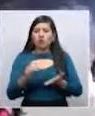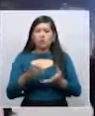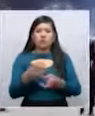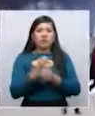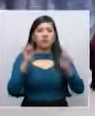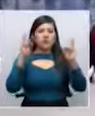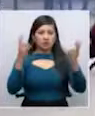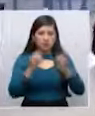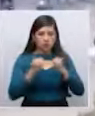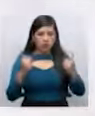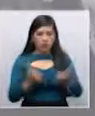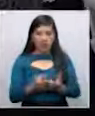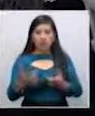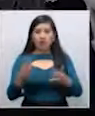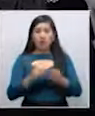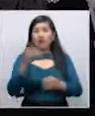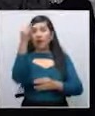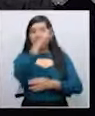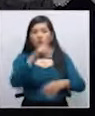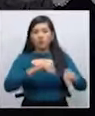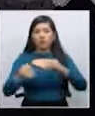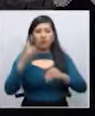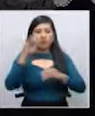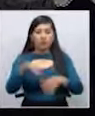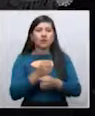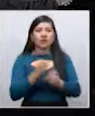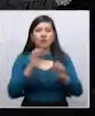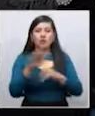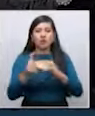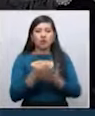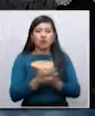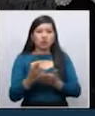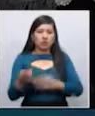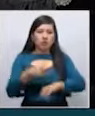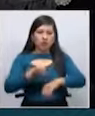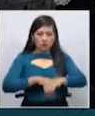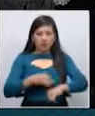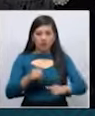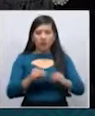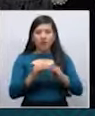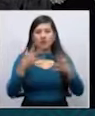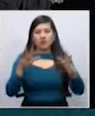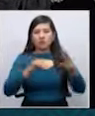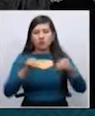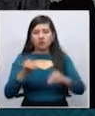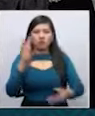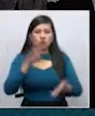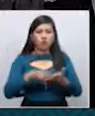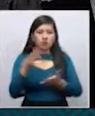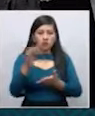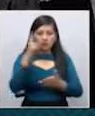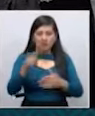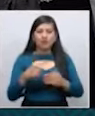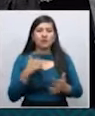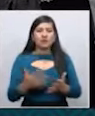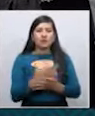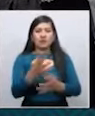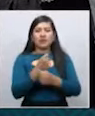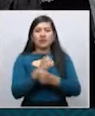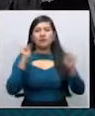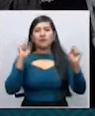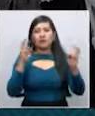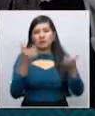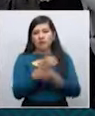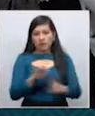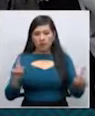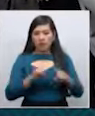El Alto se movilizó el 2003 por recuperar nuestros recursos naturales. El Alto se movilizó el 2019 por recuperar la democracia, pero jamás